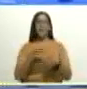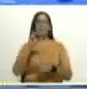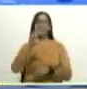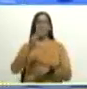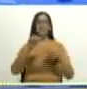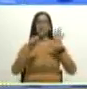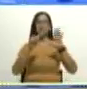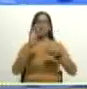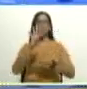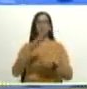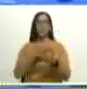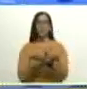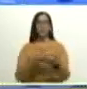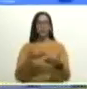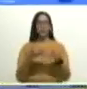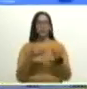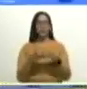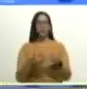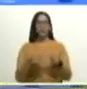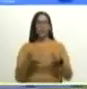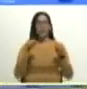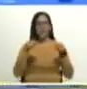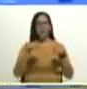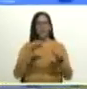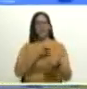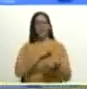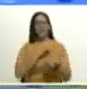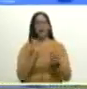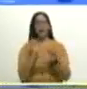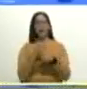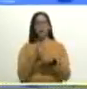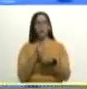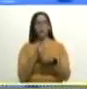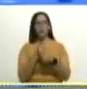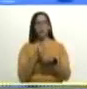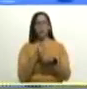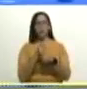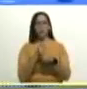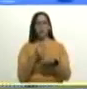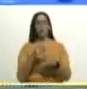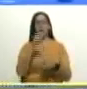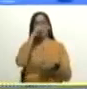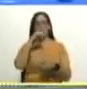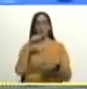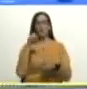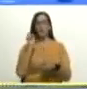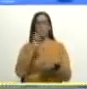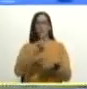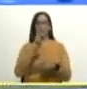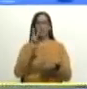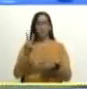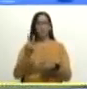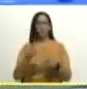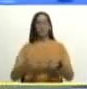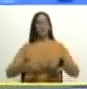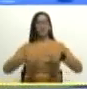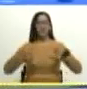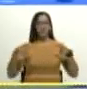1.364 millones de dólares. En el periodo de enero-agosto. En el año 22 ya